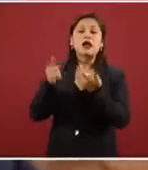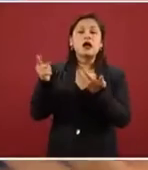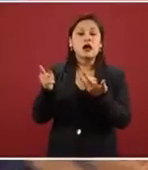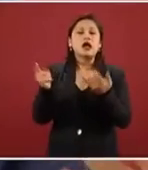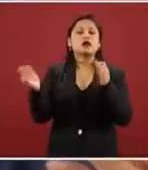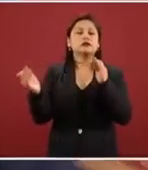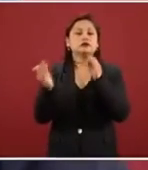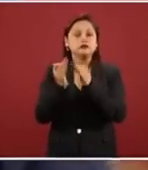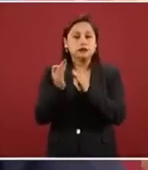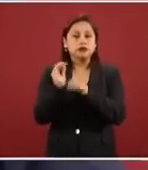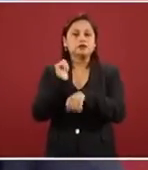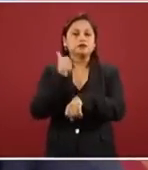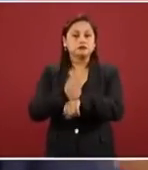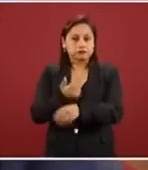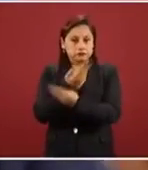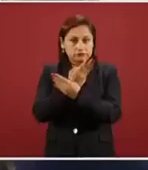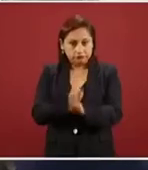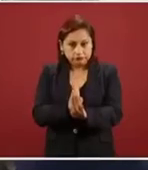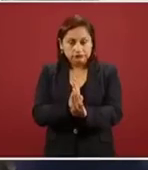me ayuda